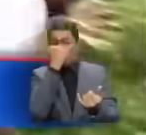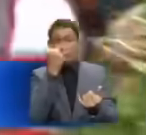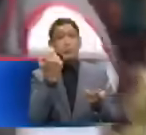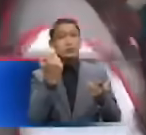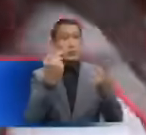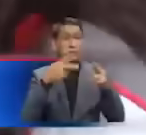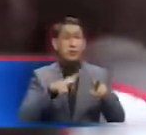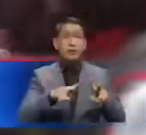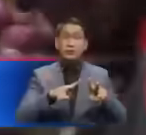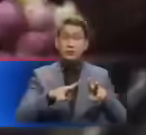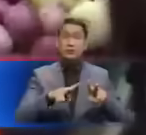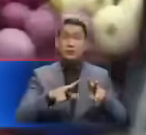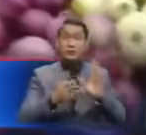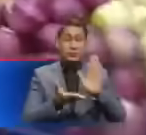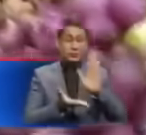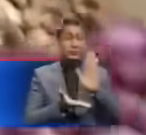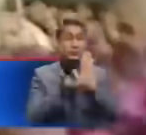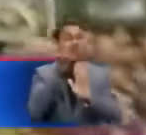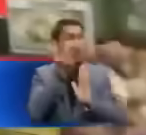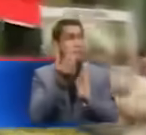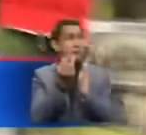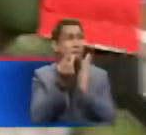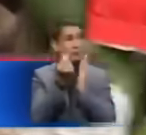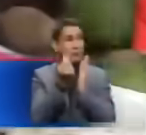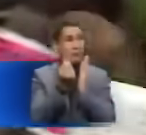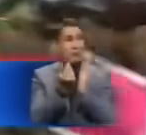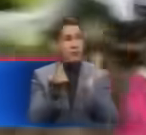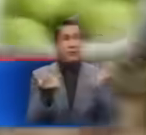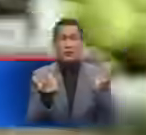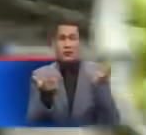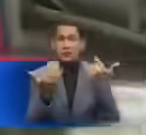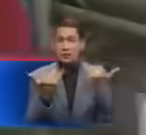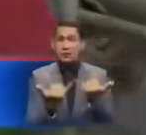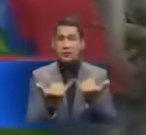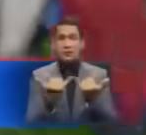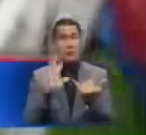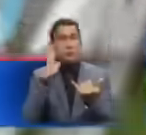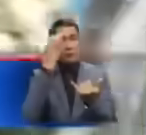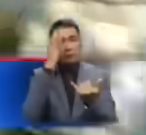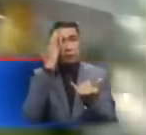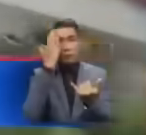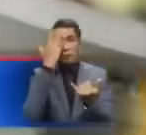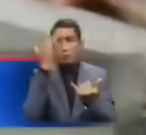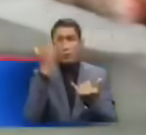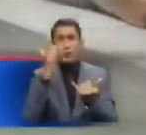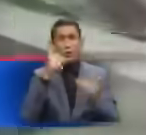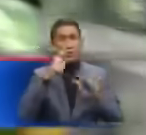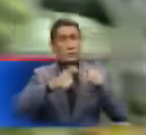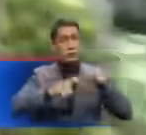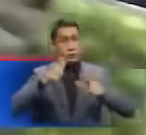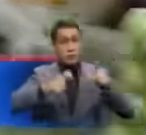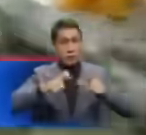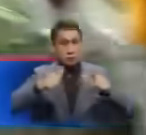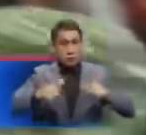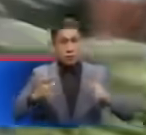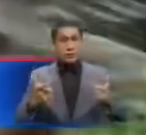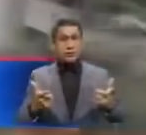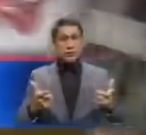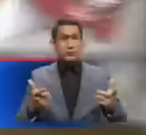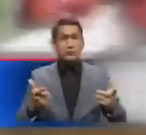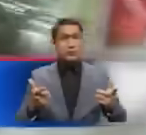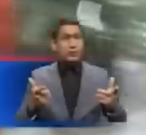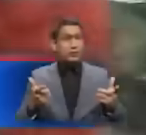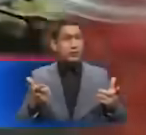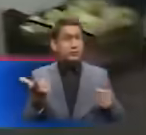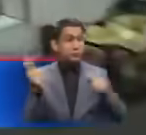por acá, nos dicen que también algunas caseras se han visto también preocupadas porque sus clientes, sus consumidores finales han tenido